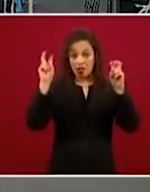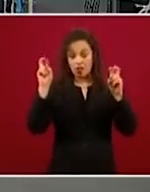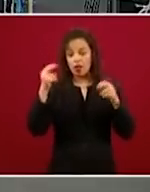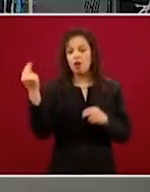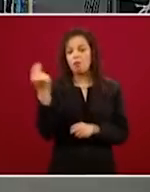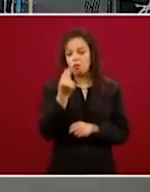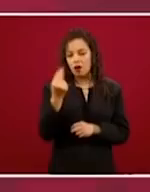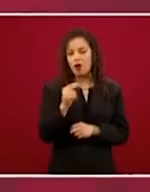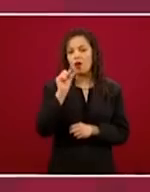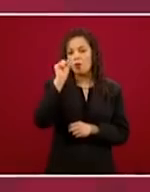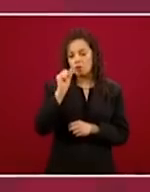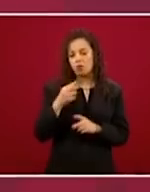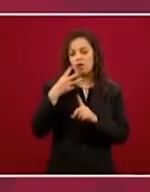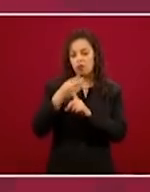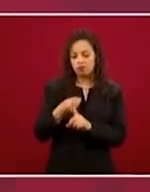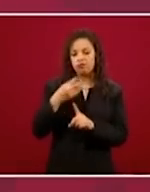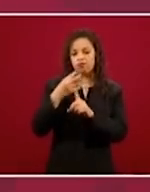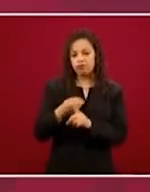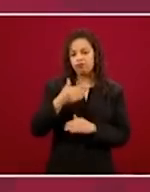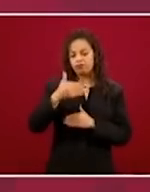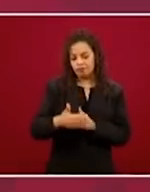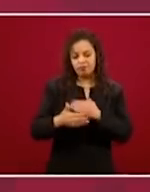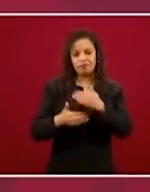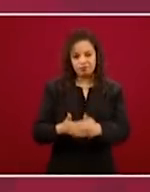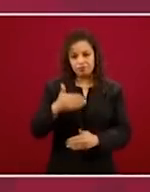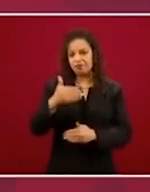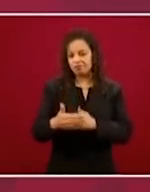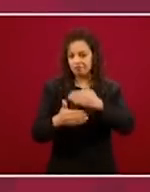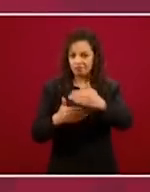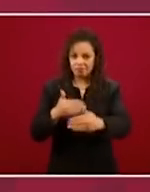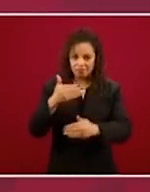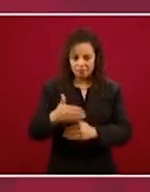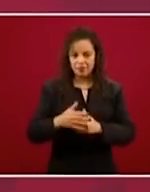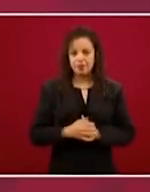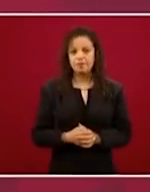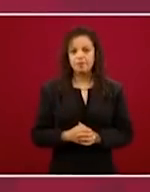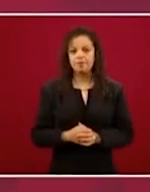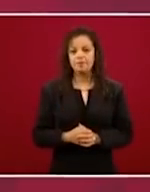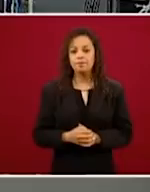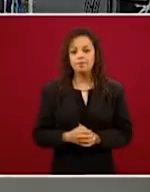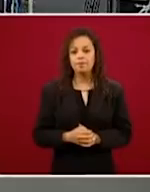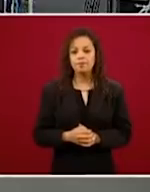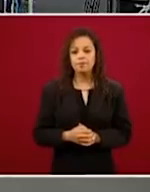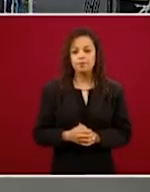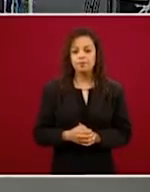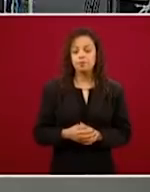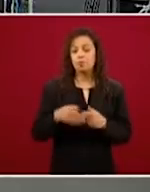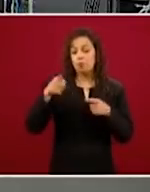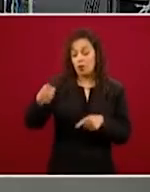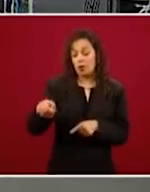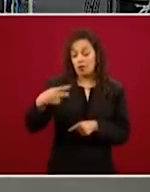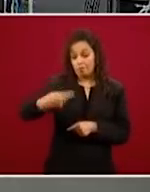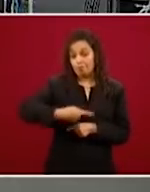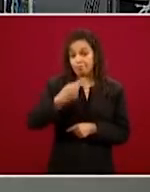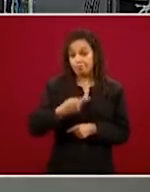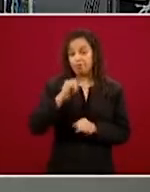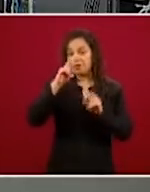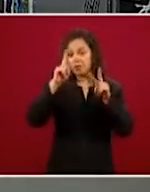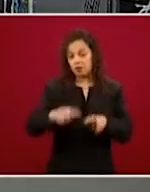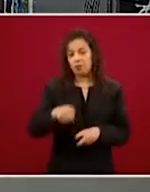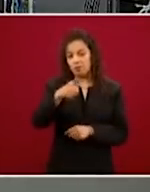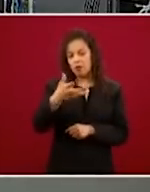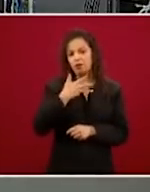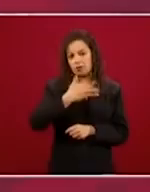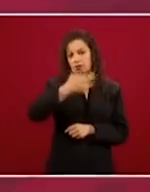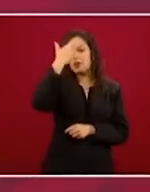resolviendo poco a poco no acerca de lo que plantea este es toda la razón hay que atender las